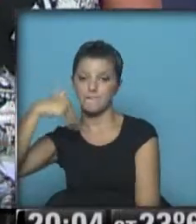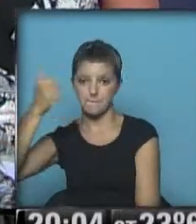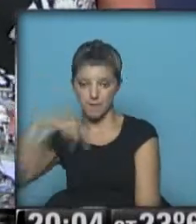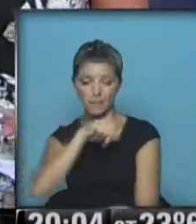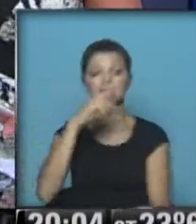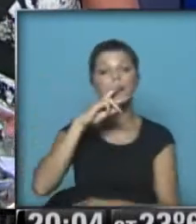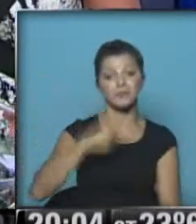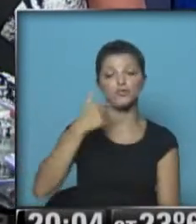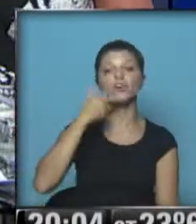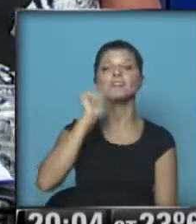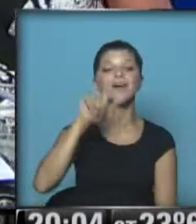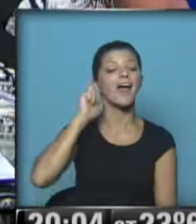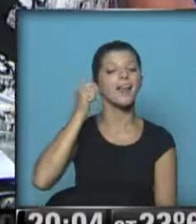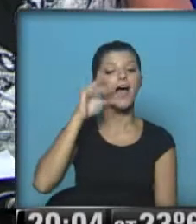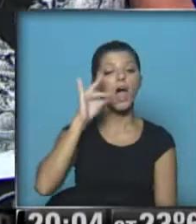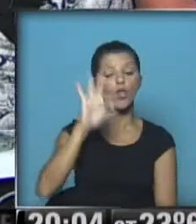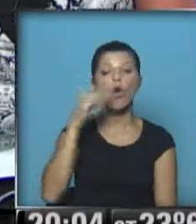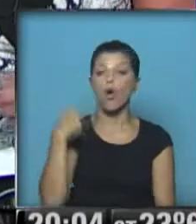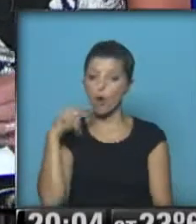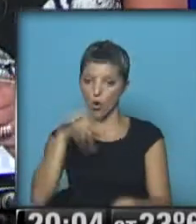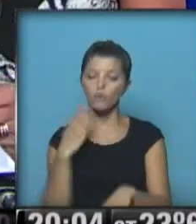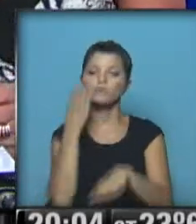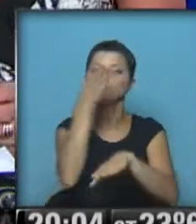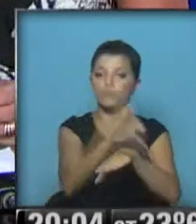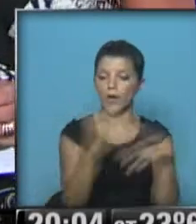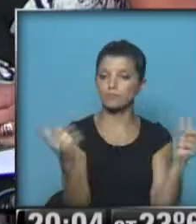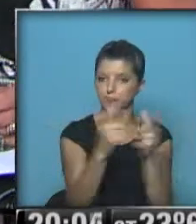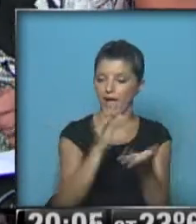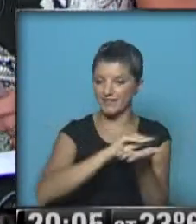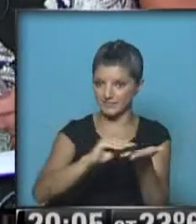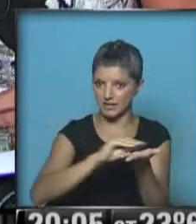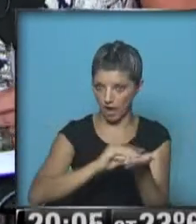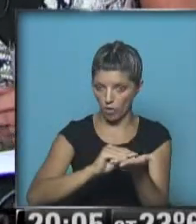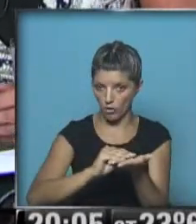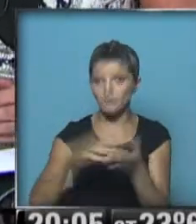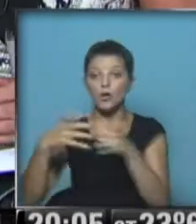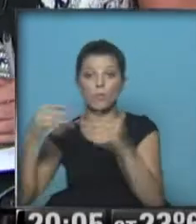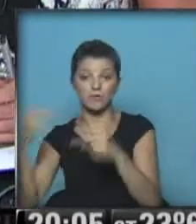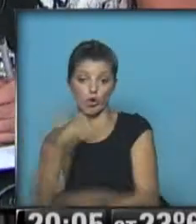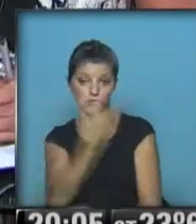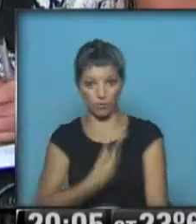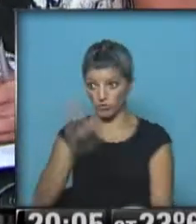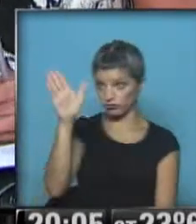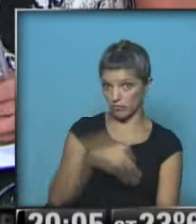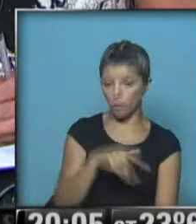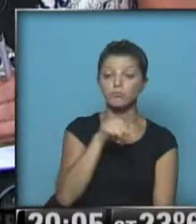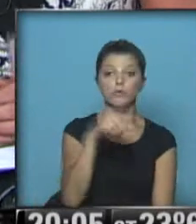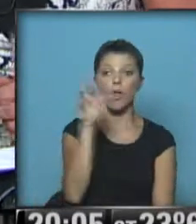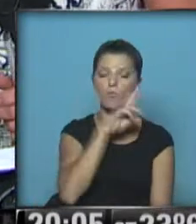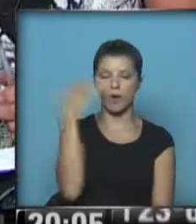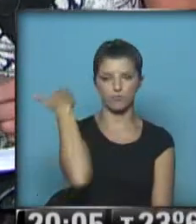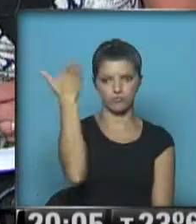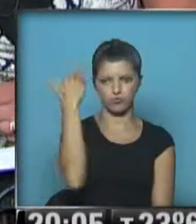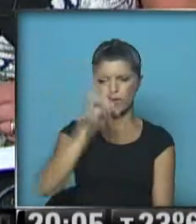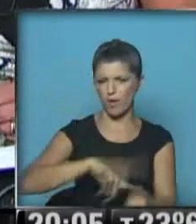una comisión del senado de la nación que había sido convocada por la oposición allí por supuesto la exposición fue extensa